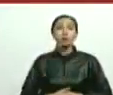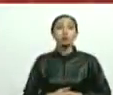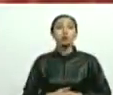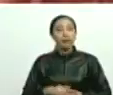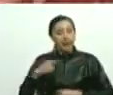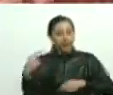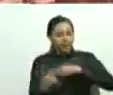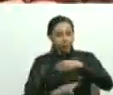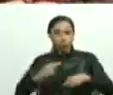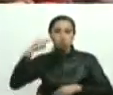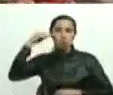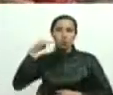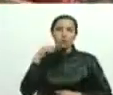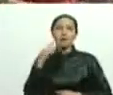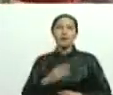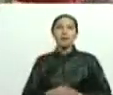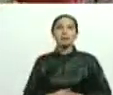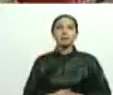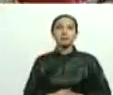Revolución Bolivariana. ¿Ves?